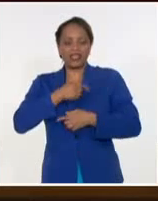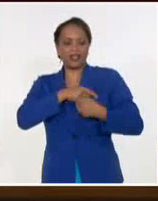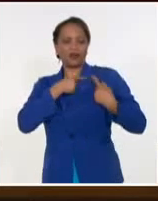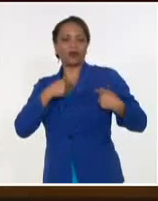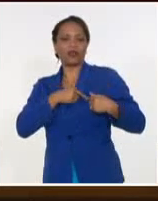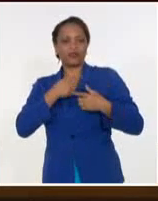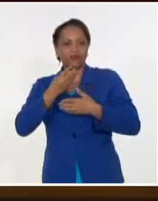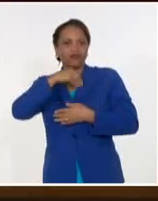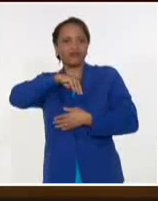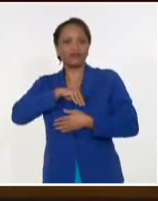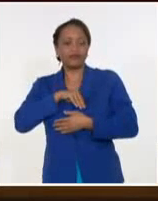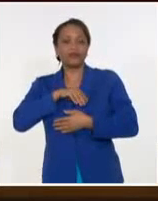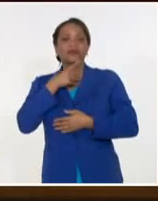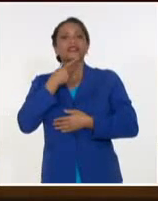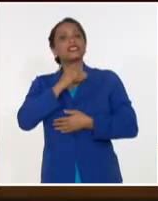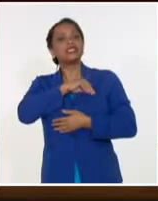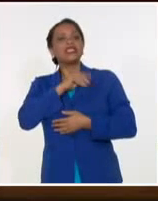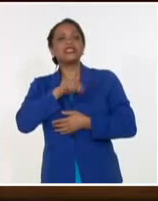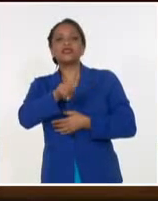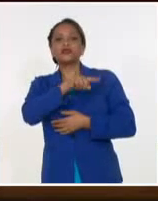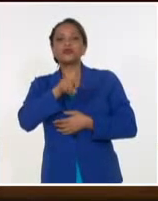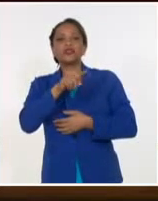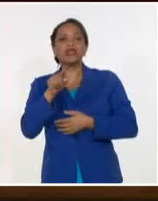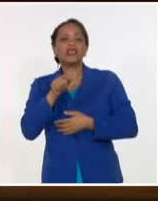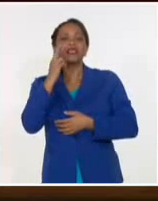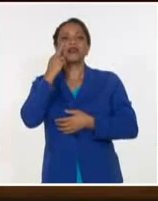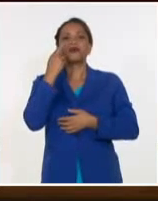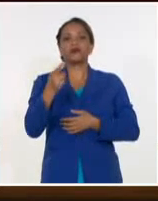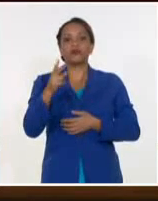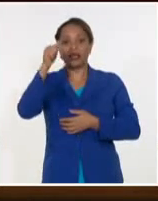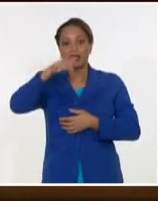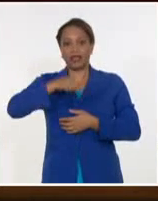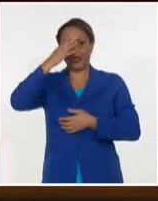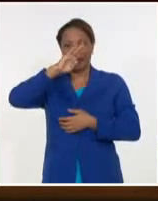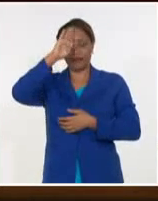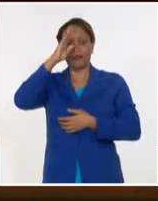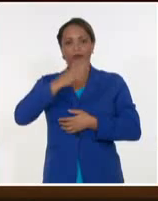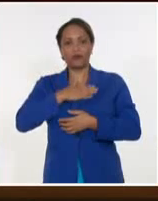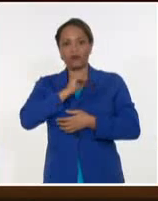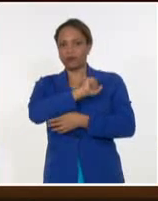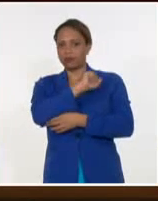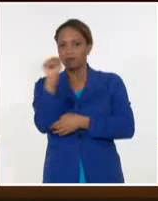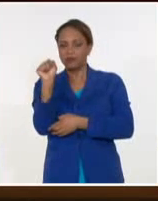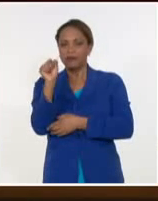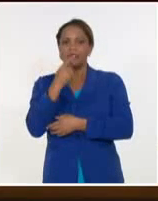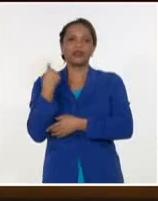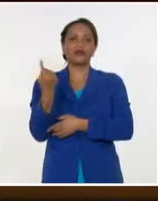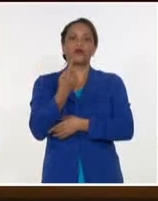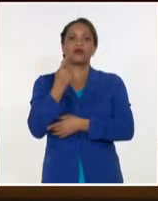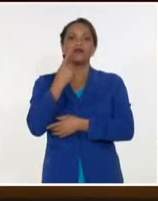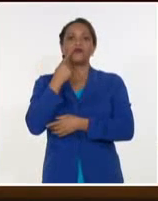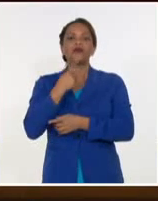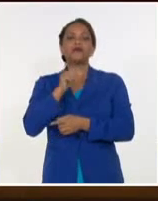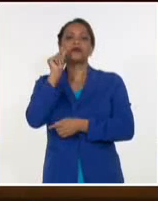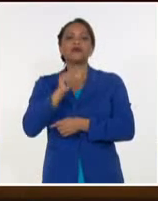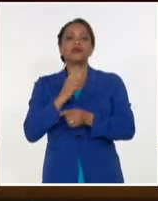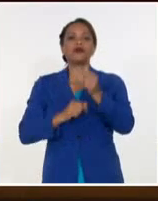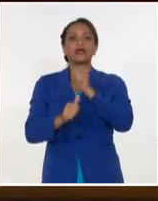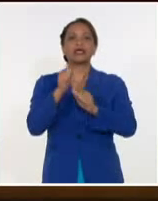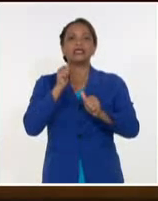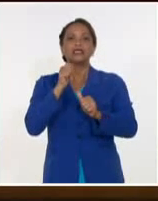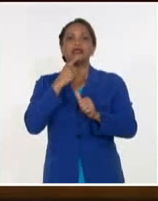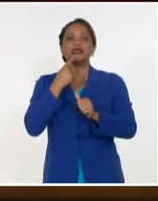corazones. Siéntanse entonces reconocidos en esta victoria cotidiana sobre quienes nos adversan, que llamamos